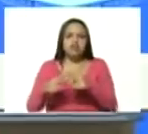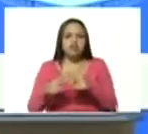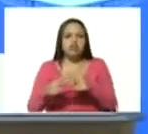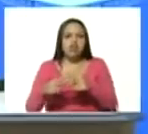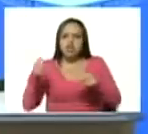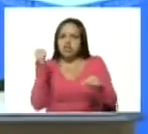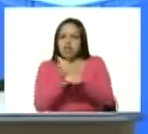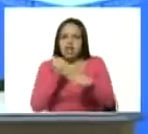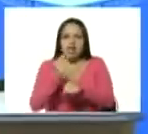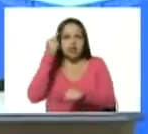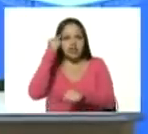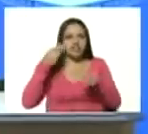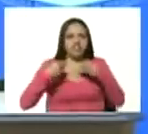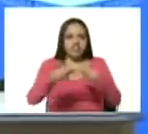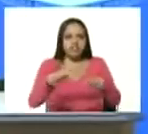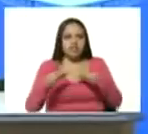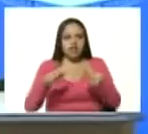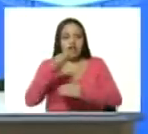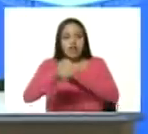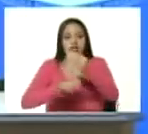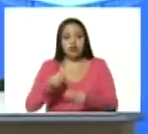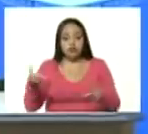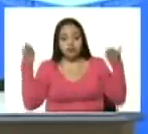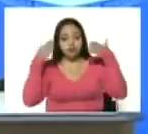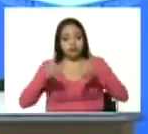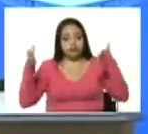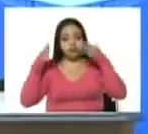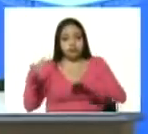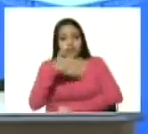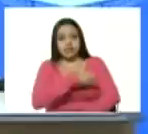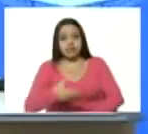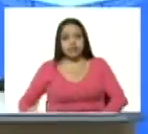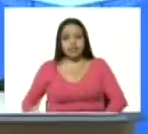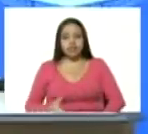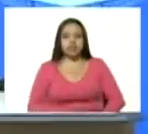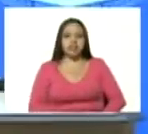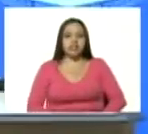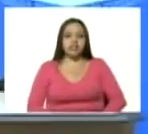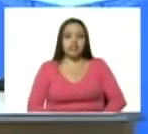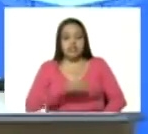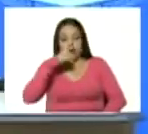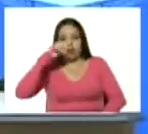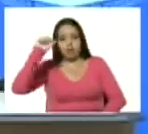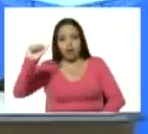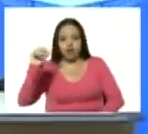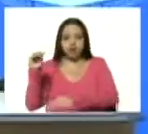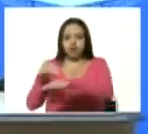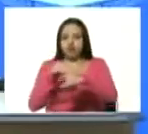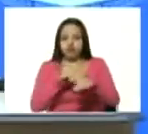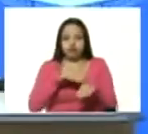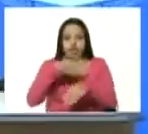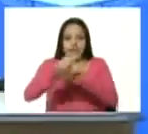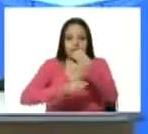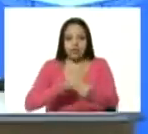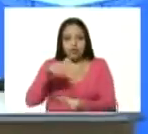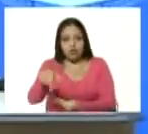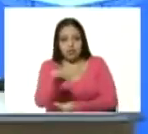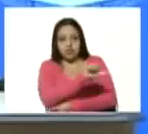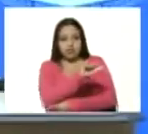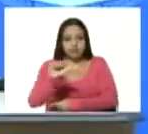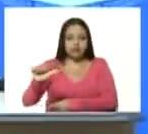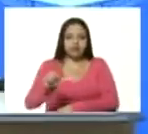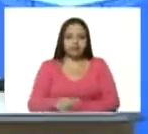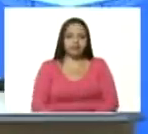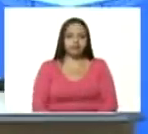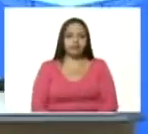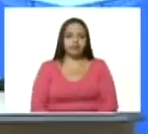flexibilización que el Ejecutivo Nacional, en voz de nuestro presidente Nicolás Maduro, estableció para esta